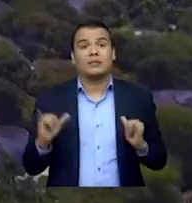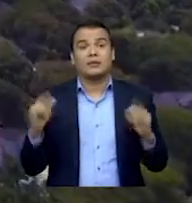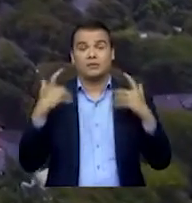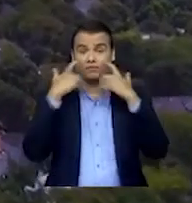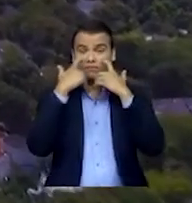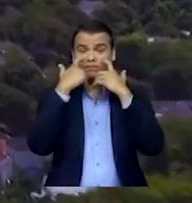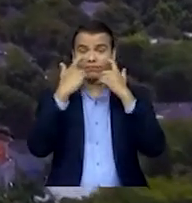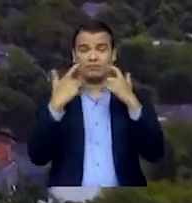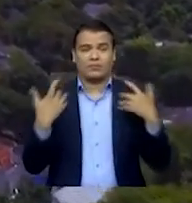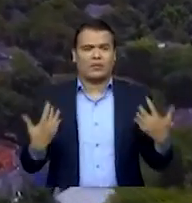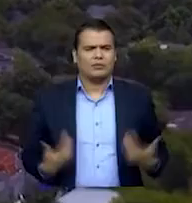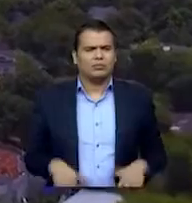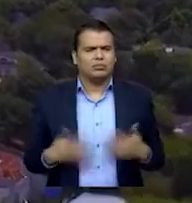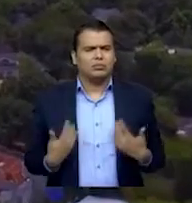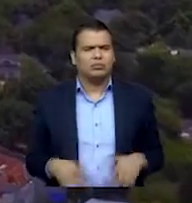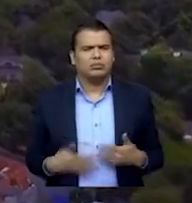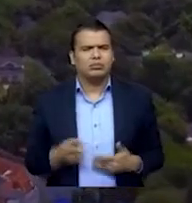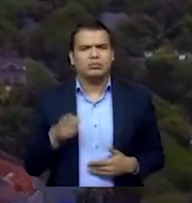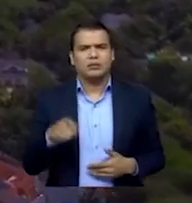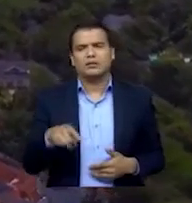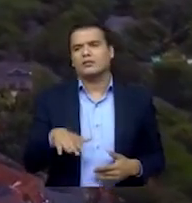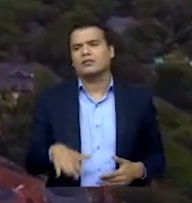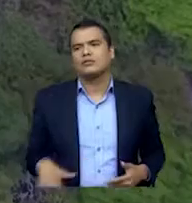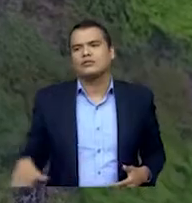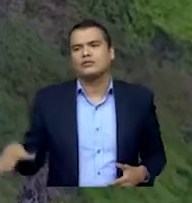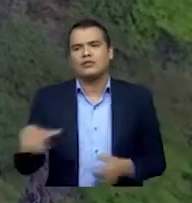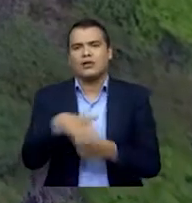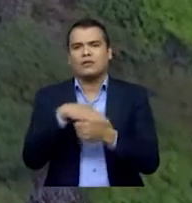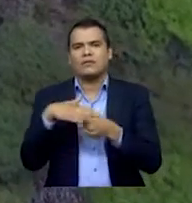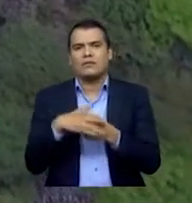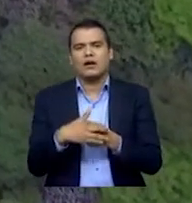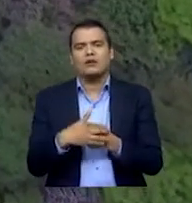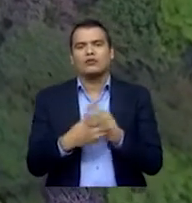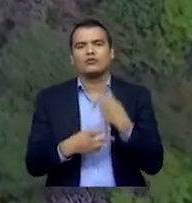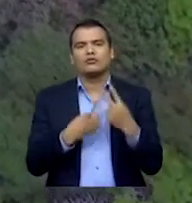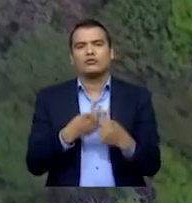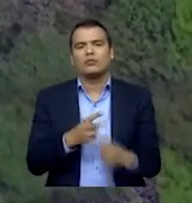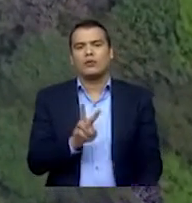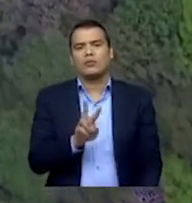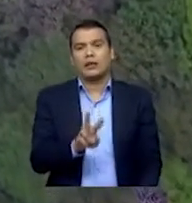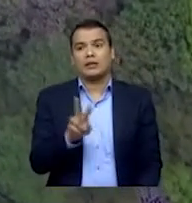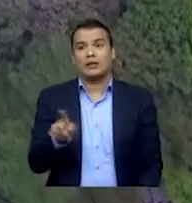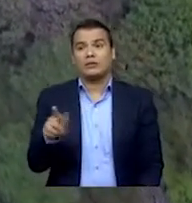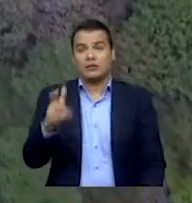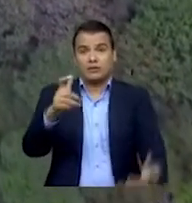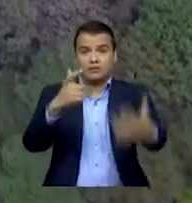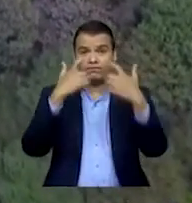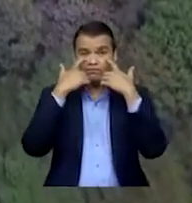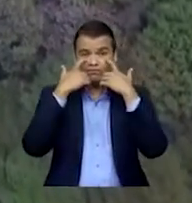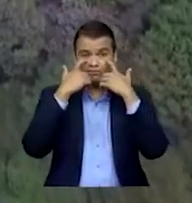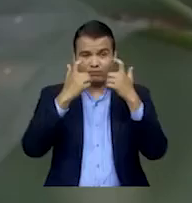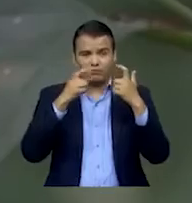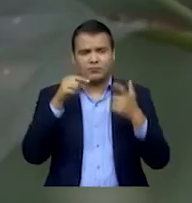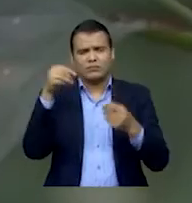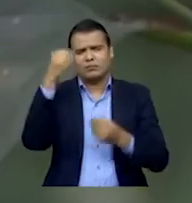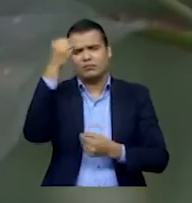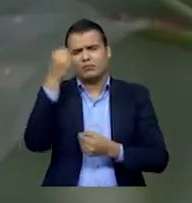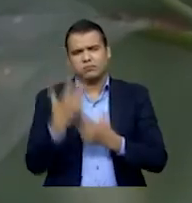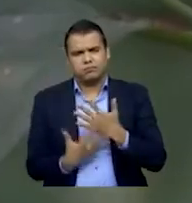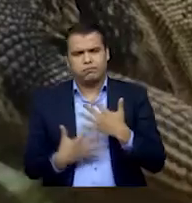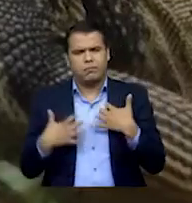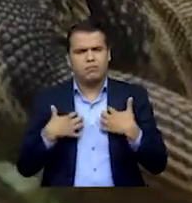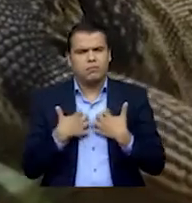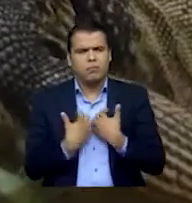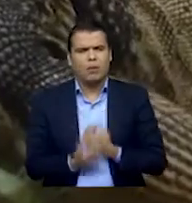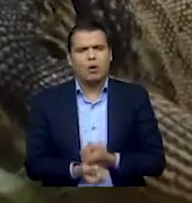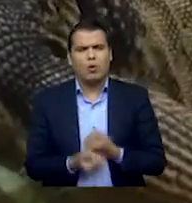estar orgullosos porque están la comuna 22 y porque lo digo así porque es una comuna privilegiada por todas las especies que tienen más